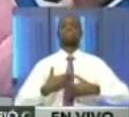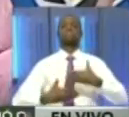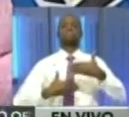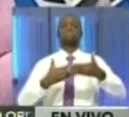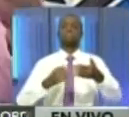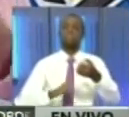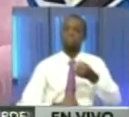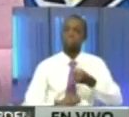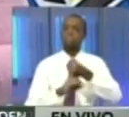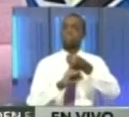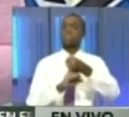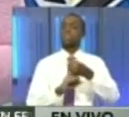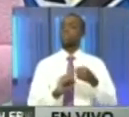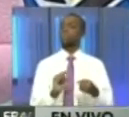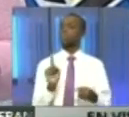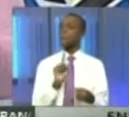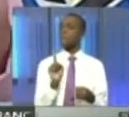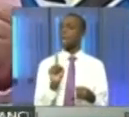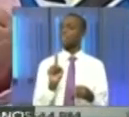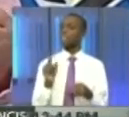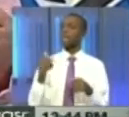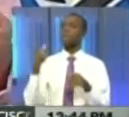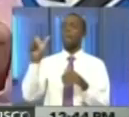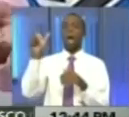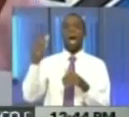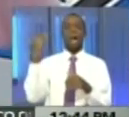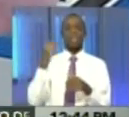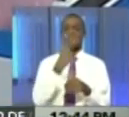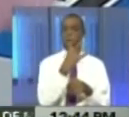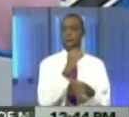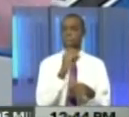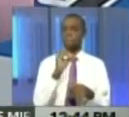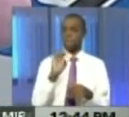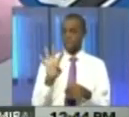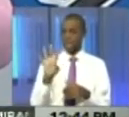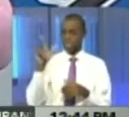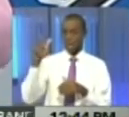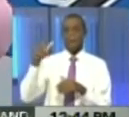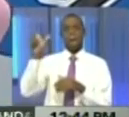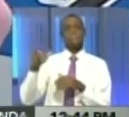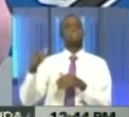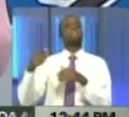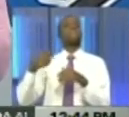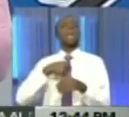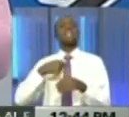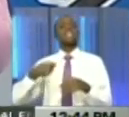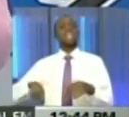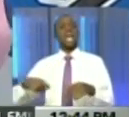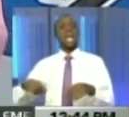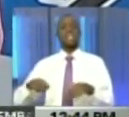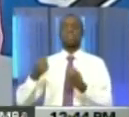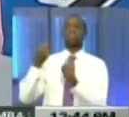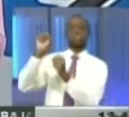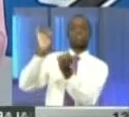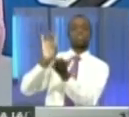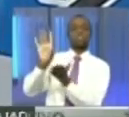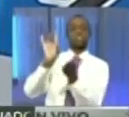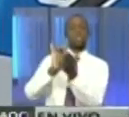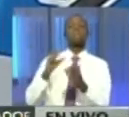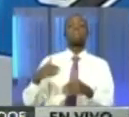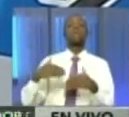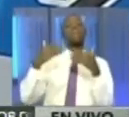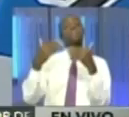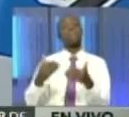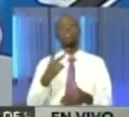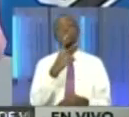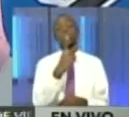no solamente del referendo presidencial del año 2004, sino que tuvimos 10 referendos revocatorios en el año 2007